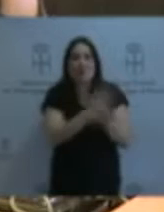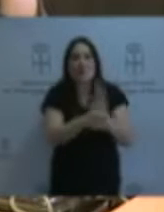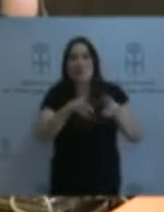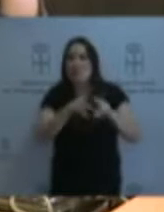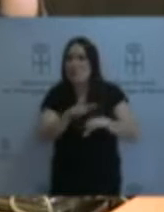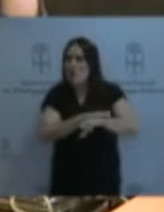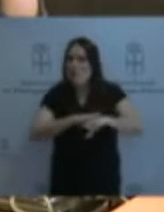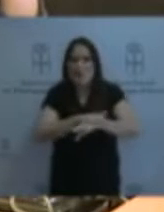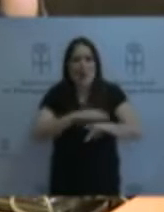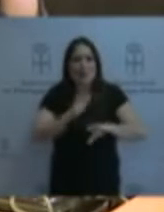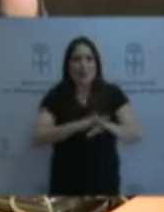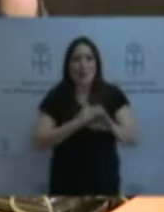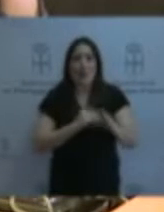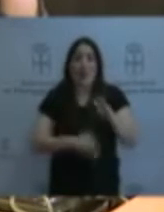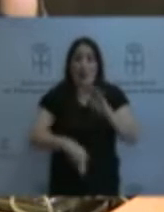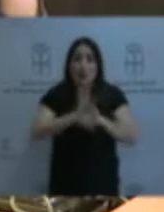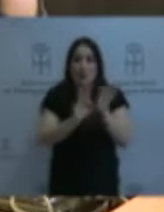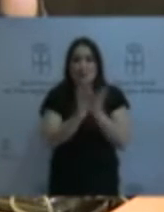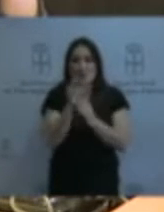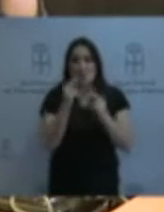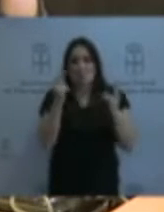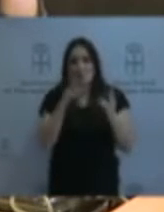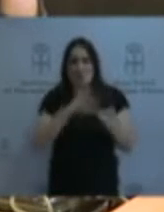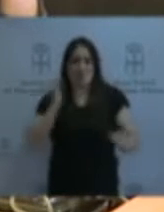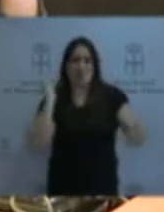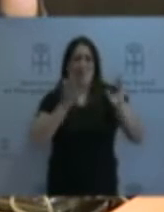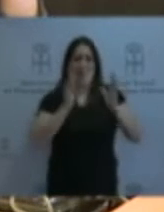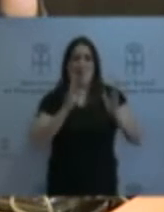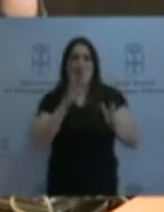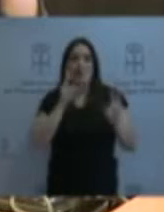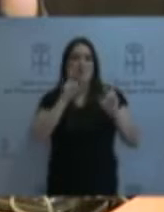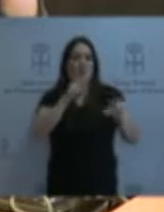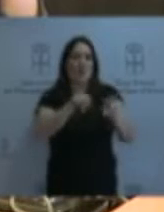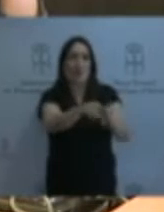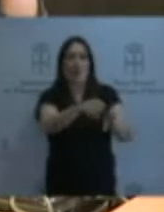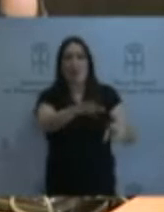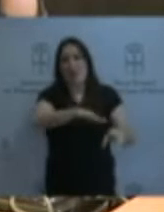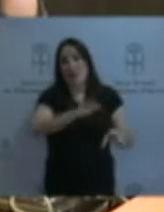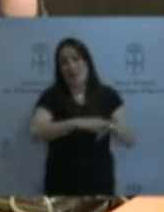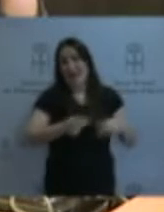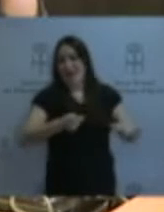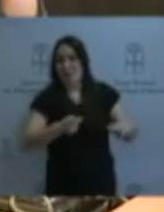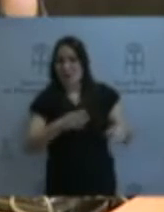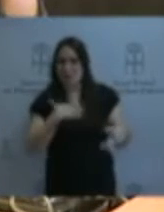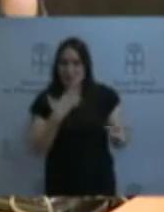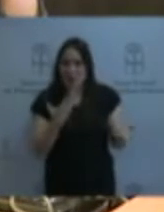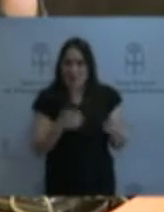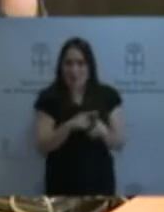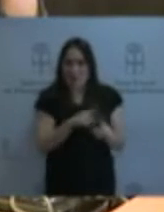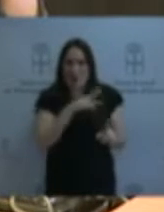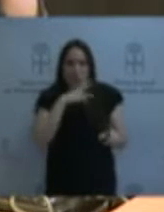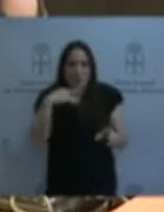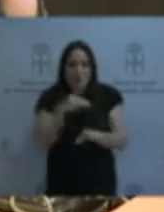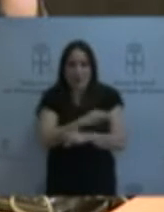esencial para mantener los servicios públicos cuando están sufriendo ataques por quienes ven un nicho de negocio en ellos y por una ofensiva conservadora